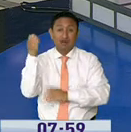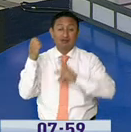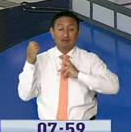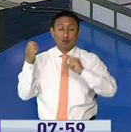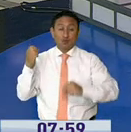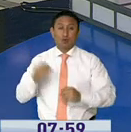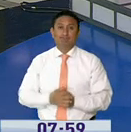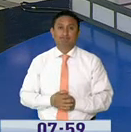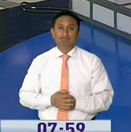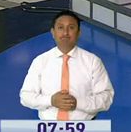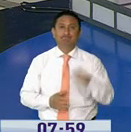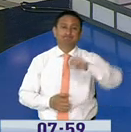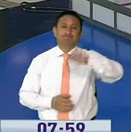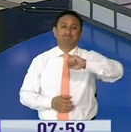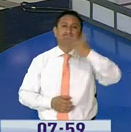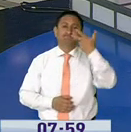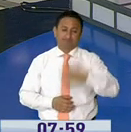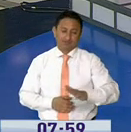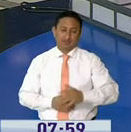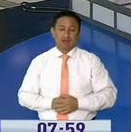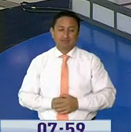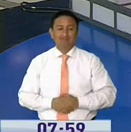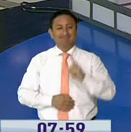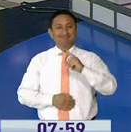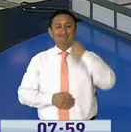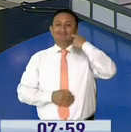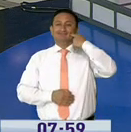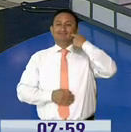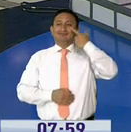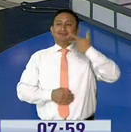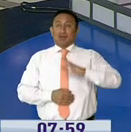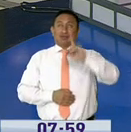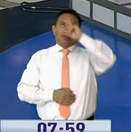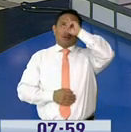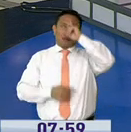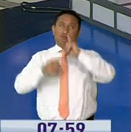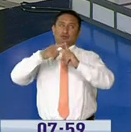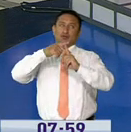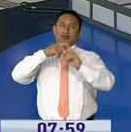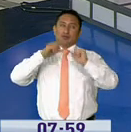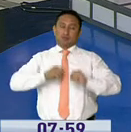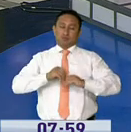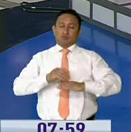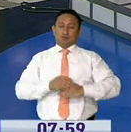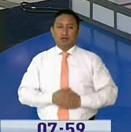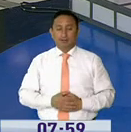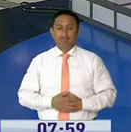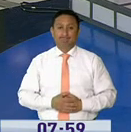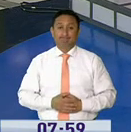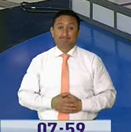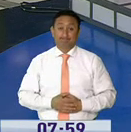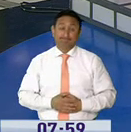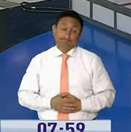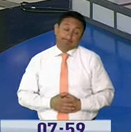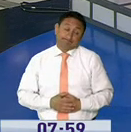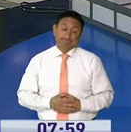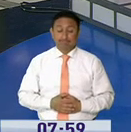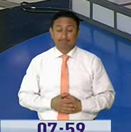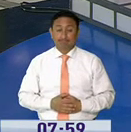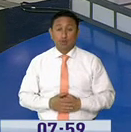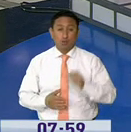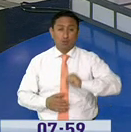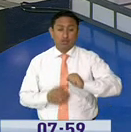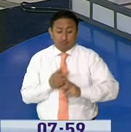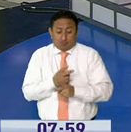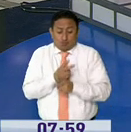sanitaria. Así es, hay que ponerle buena cara a eso, tratar de ver las cosas de otra forma y sí, tratar de tomar todas